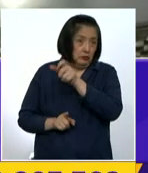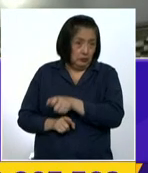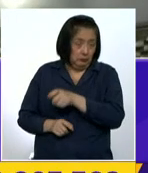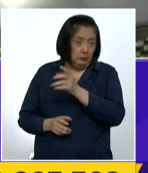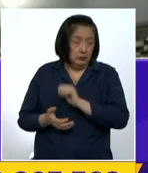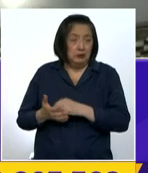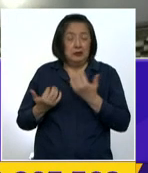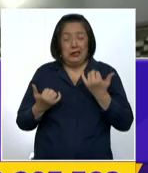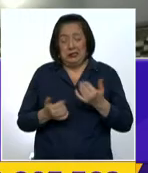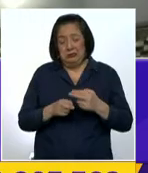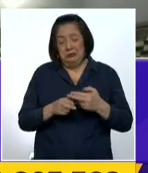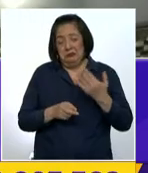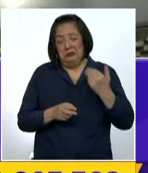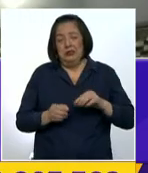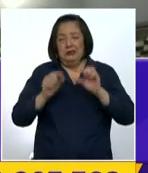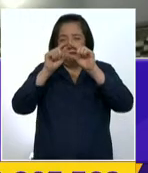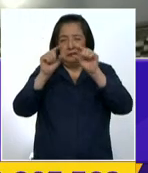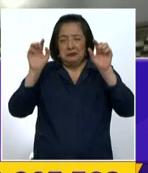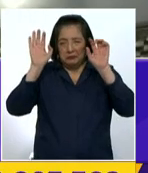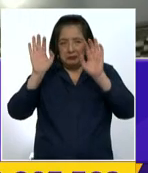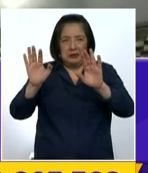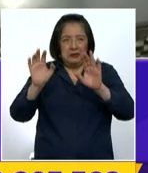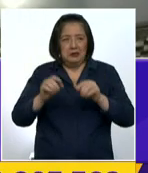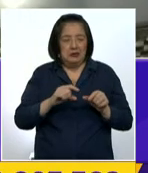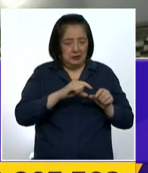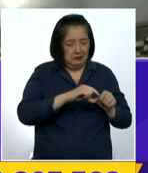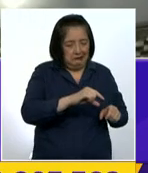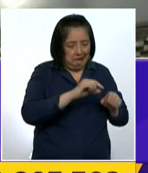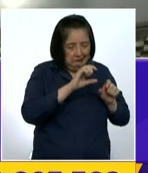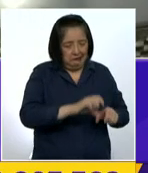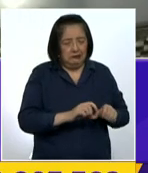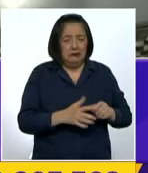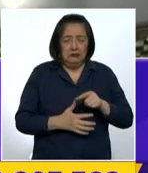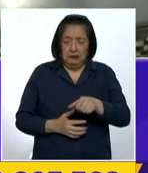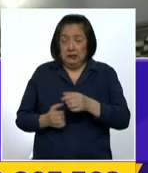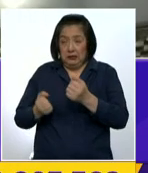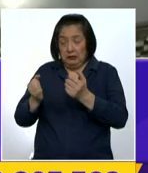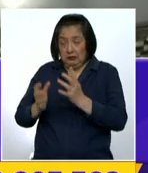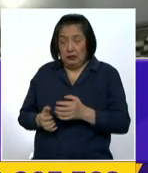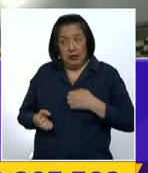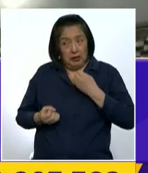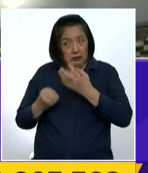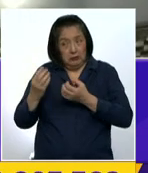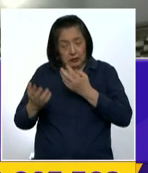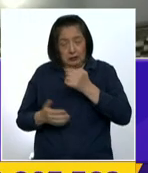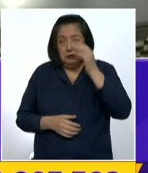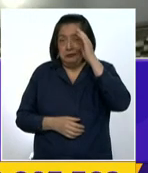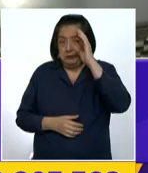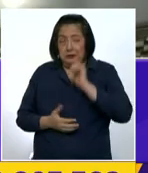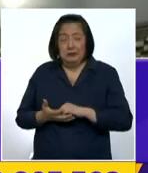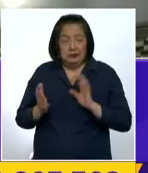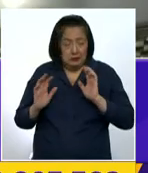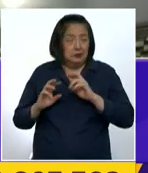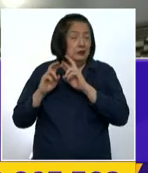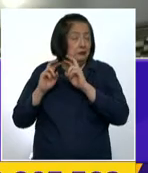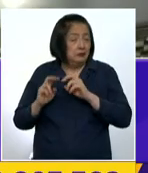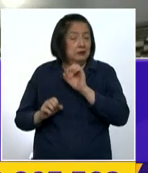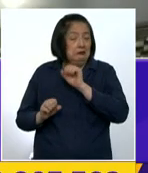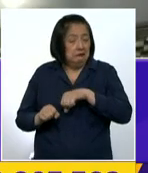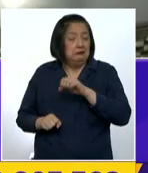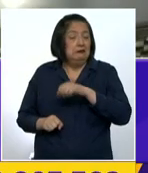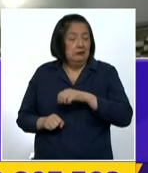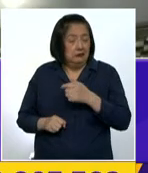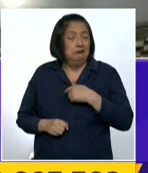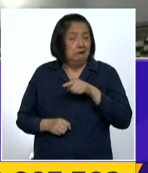han pegado recién para despistar a la policía. Y el conductor ha confesado ante los agentes de investigación que él